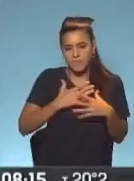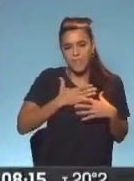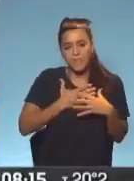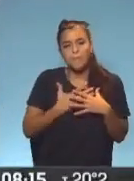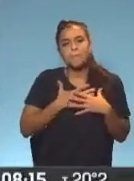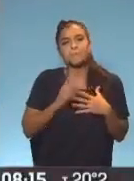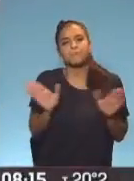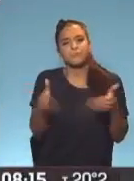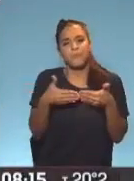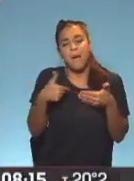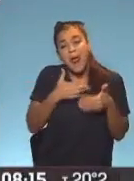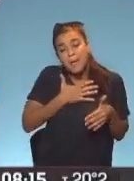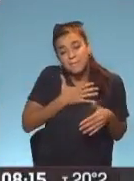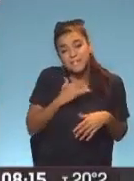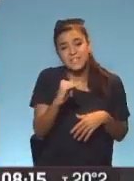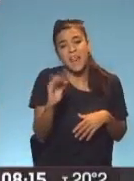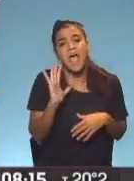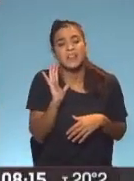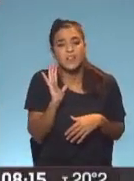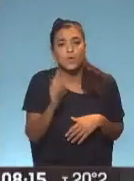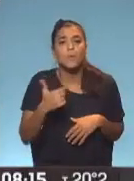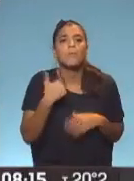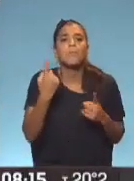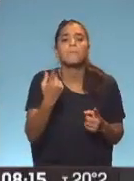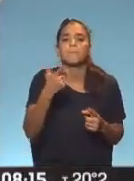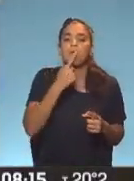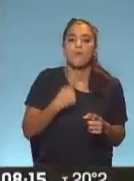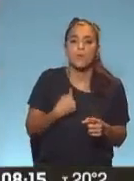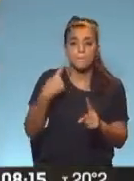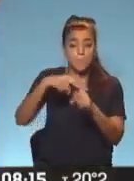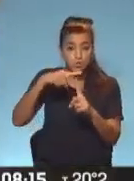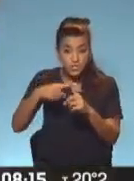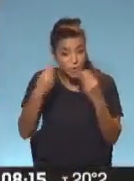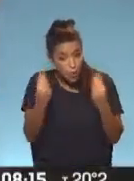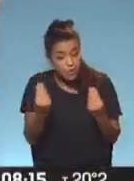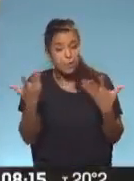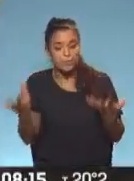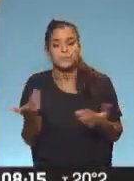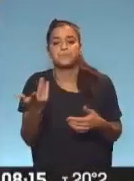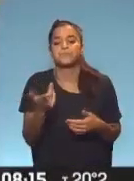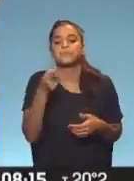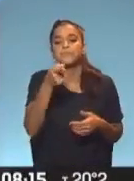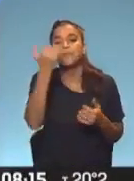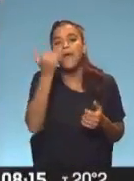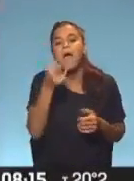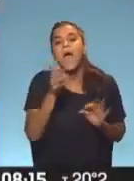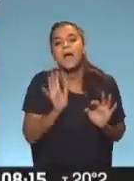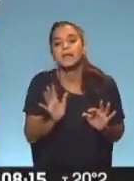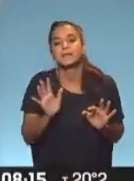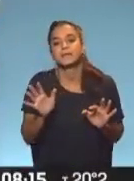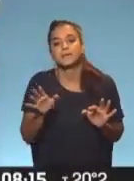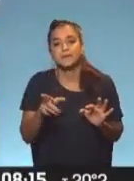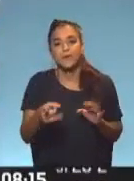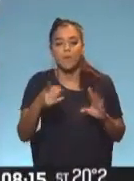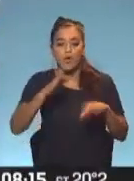mí es negativo. Si me preguntas qué tiene de positivo, evidentemente, digamos, hay una extensión